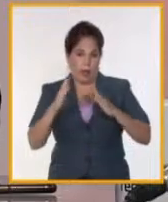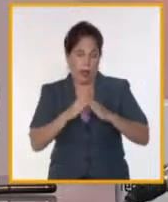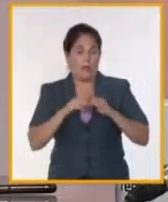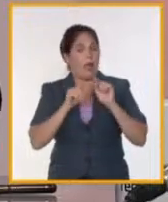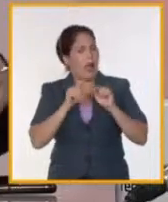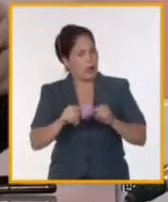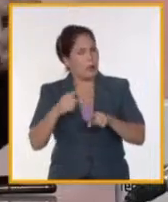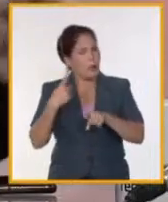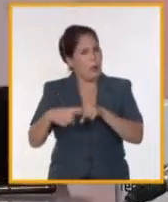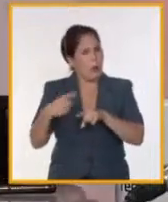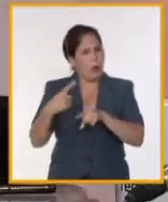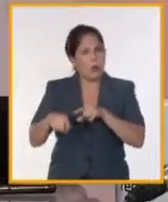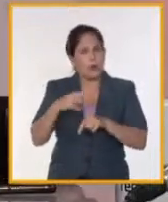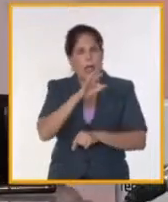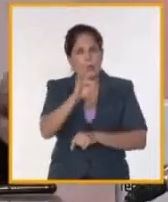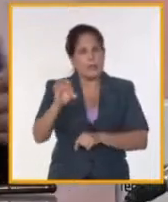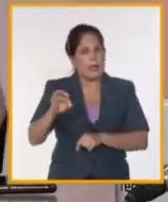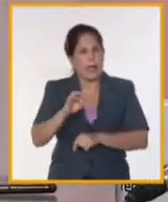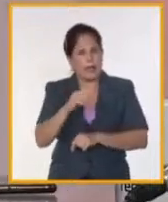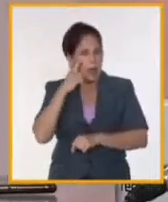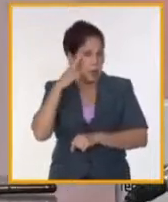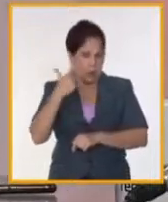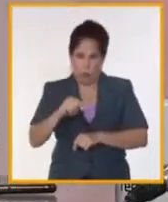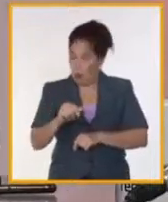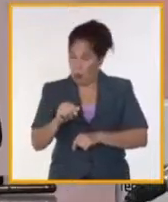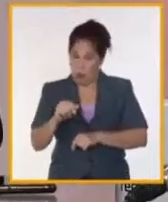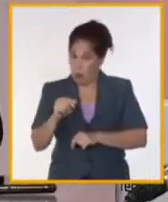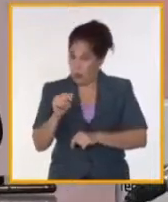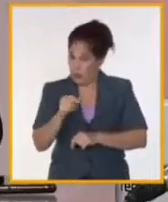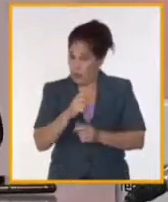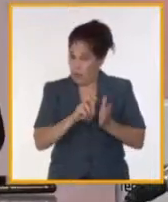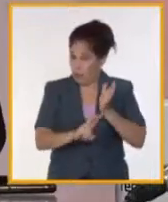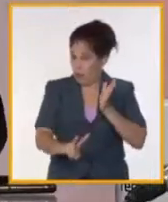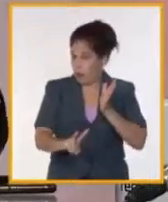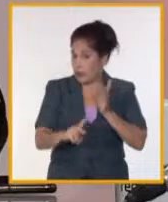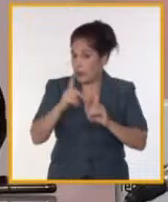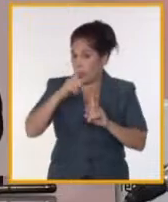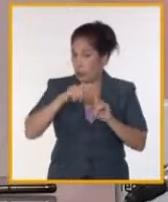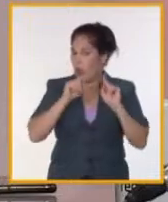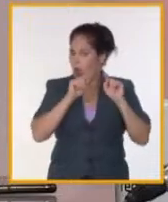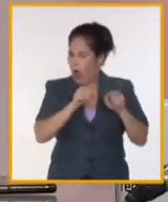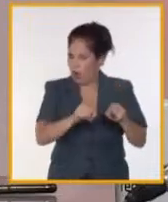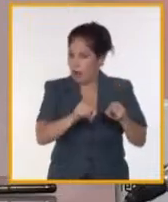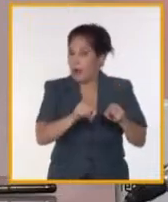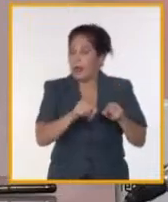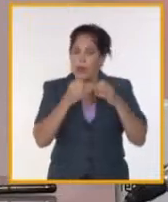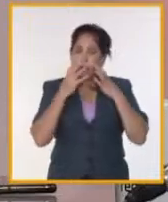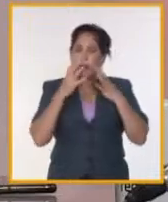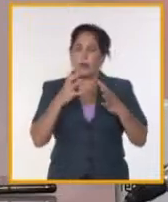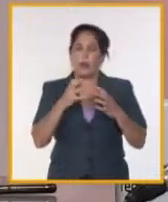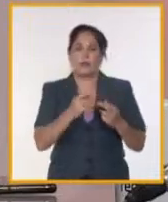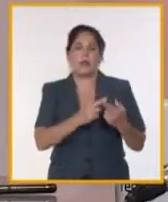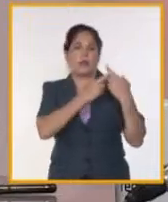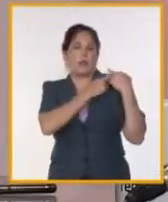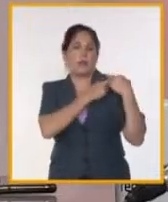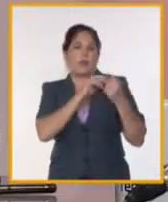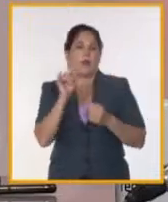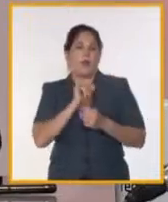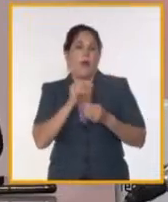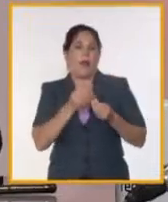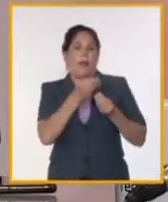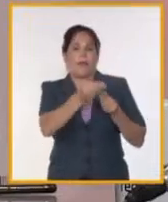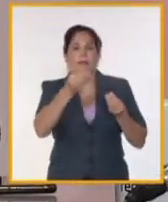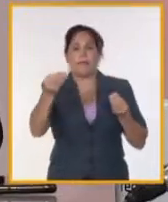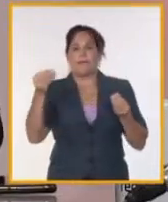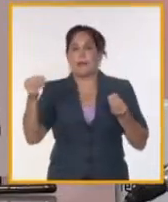otra salina menos conocida en la provincia de Las Tunas y que tiene la importante responsabilidad de suministrar la